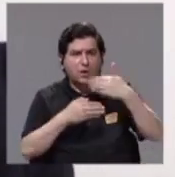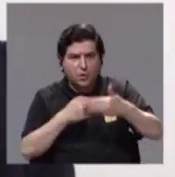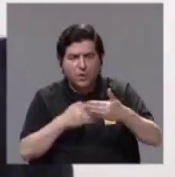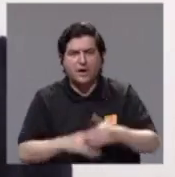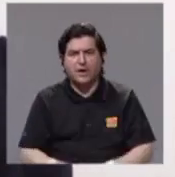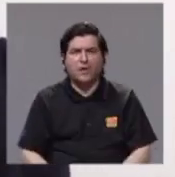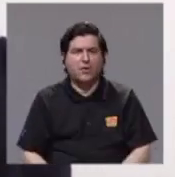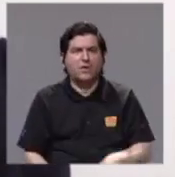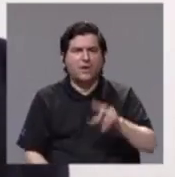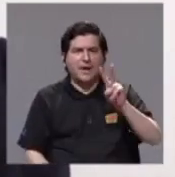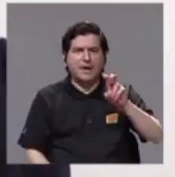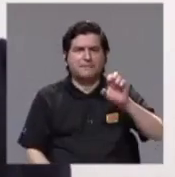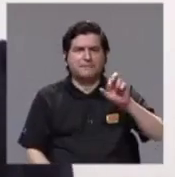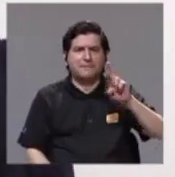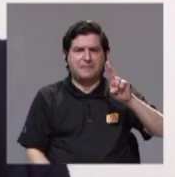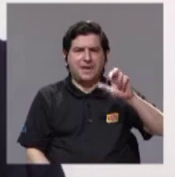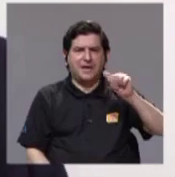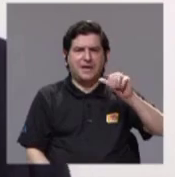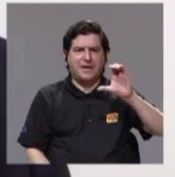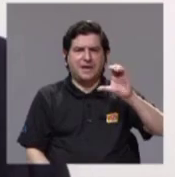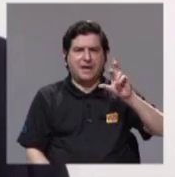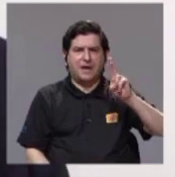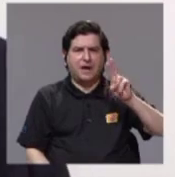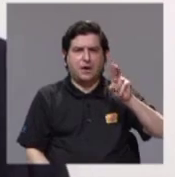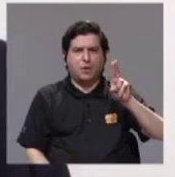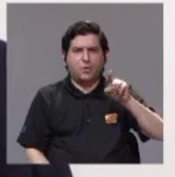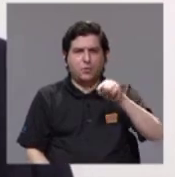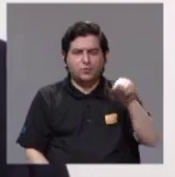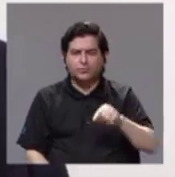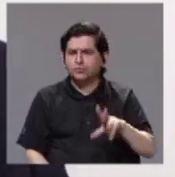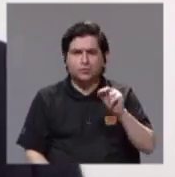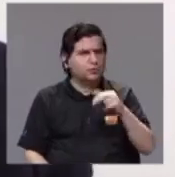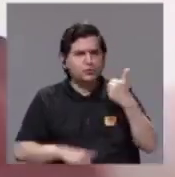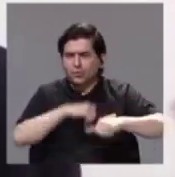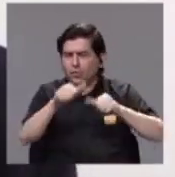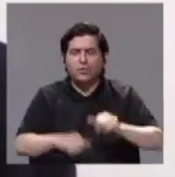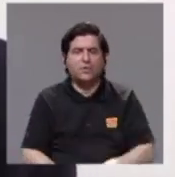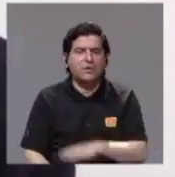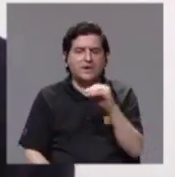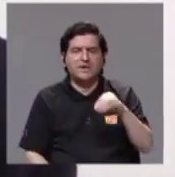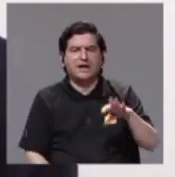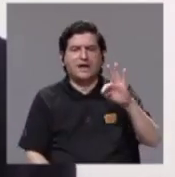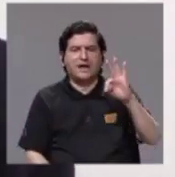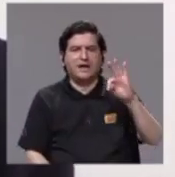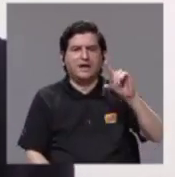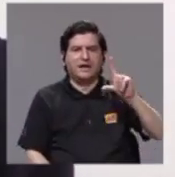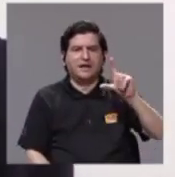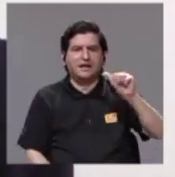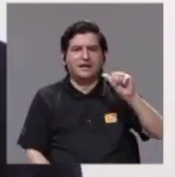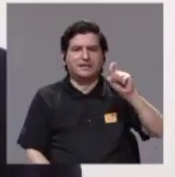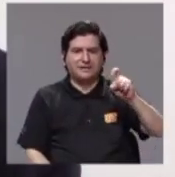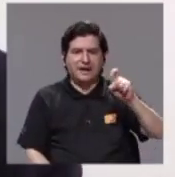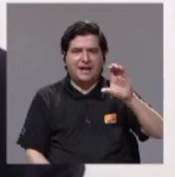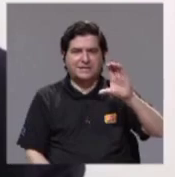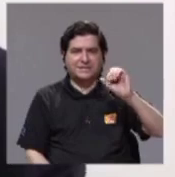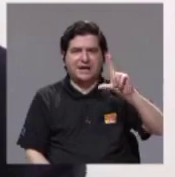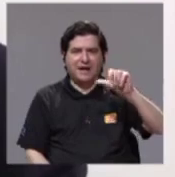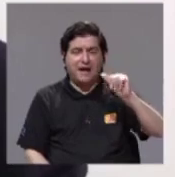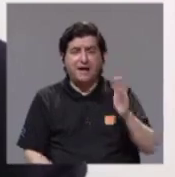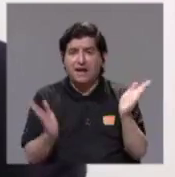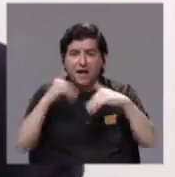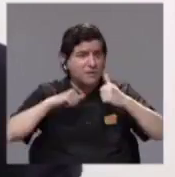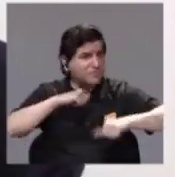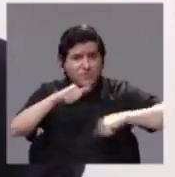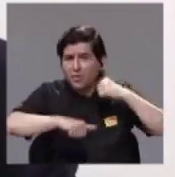Veracruz hoy no hay batalla, y entra en Tlaxcala prácticamente sin librar batalla.